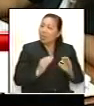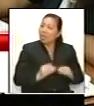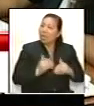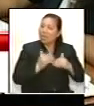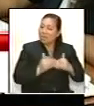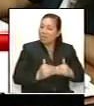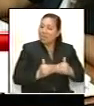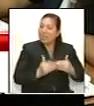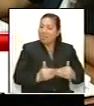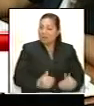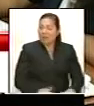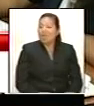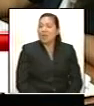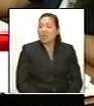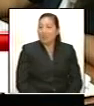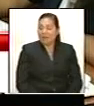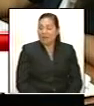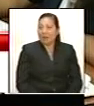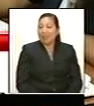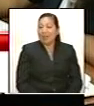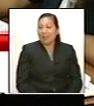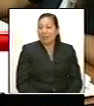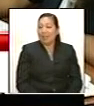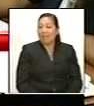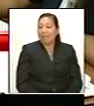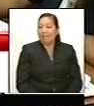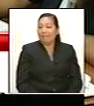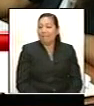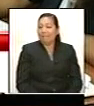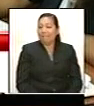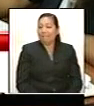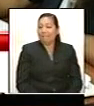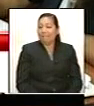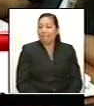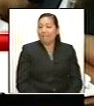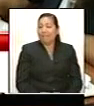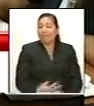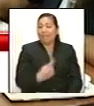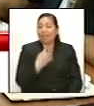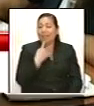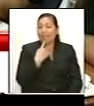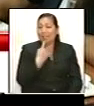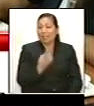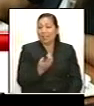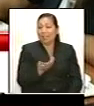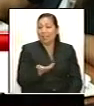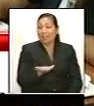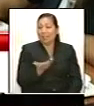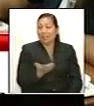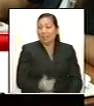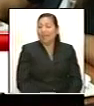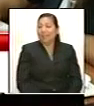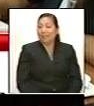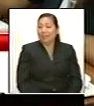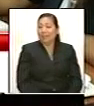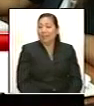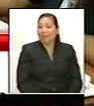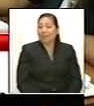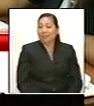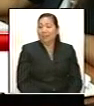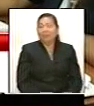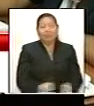mismo. Sí. Como ya indiqué hace unos minutos,